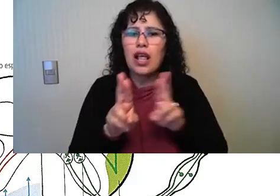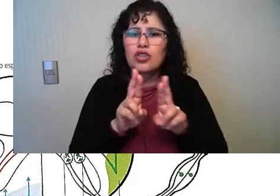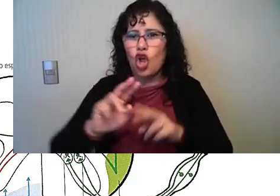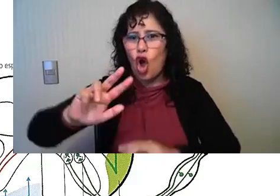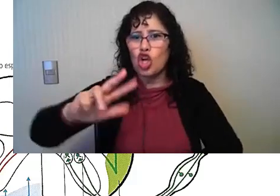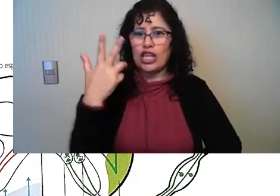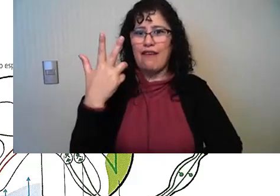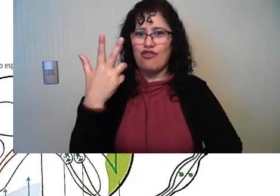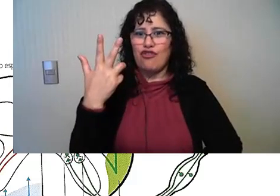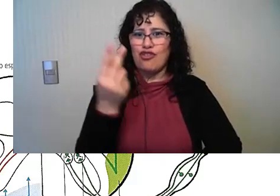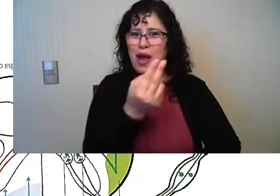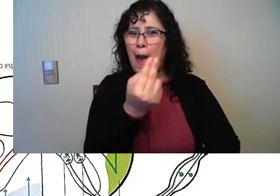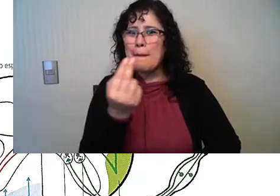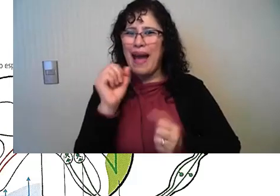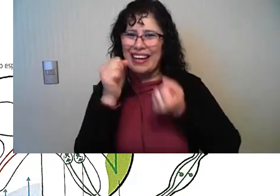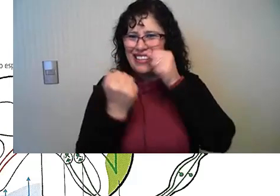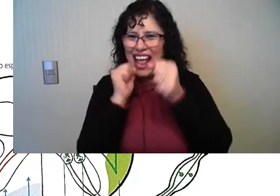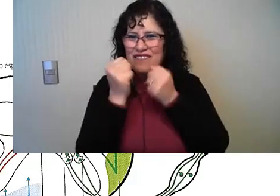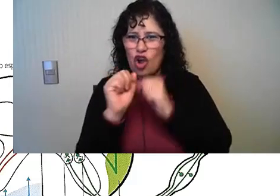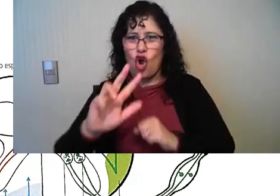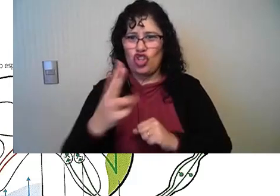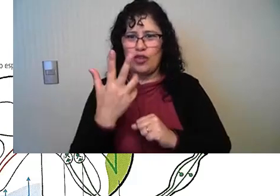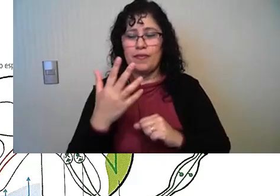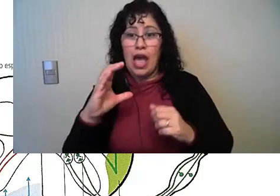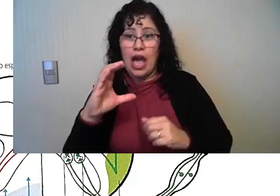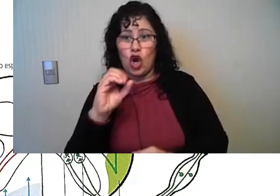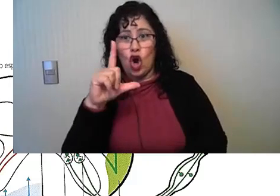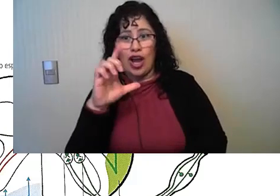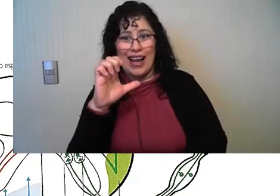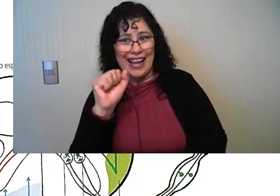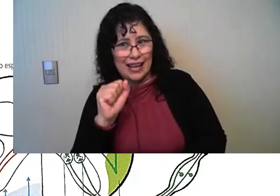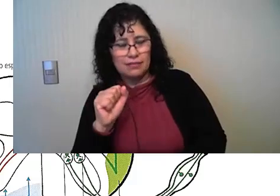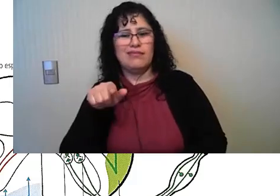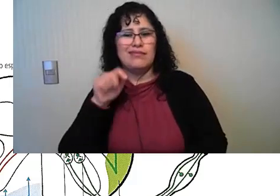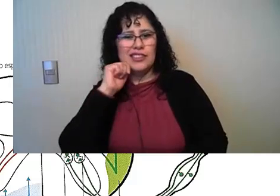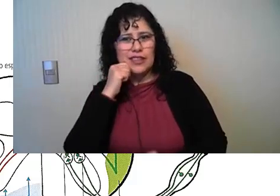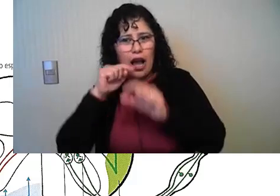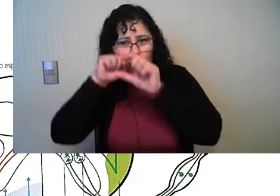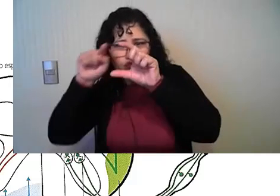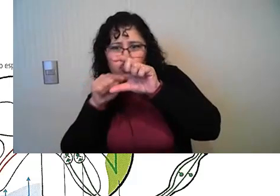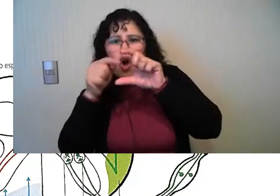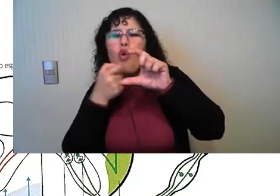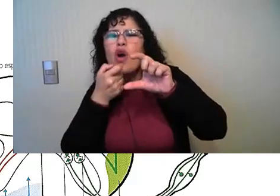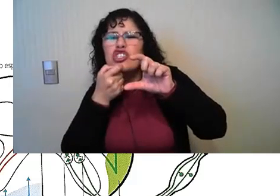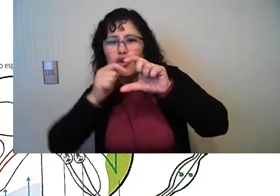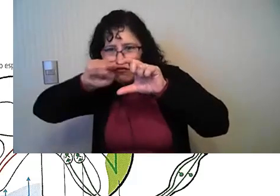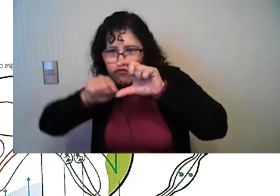craneano. Cocleares viene de cóclea, ¿ya? Por tanto están relacionados con la audición.